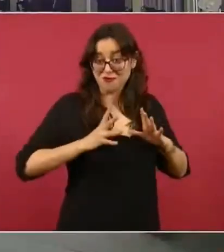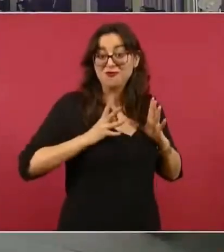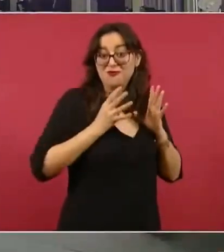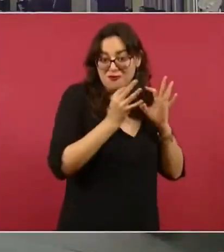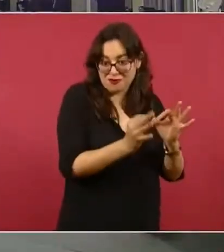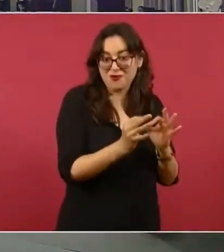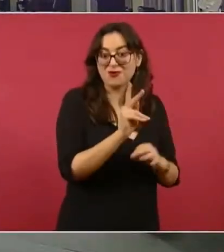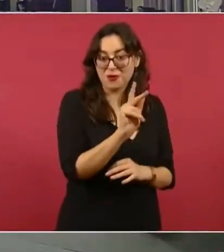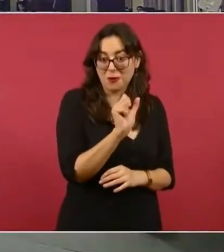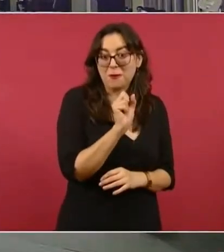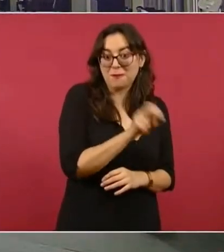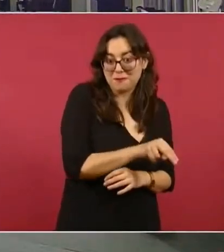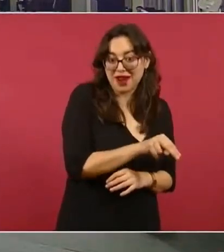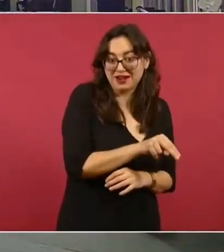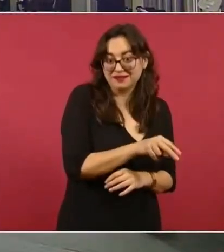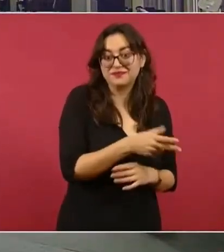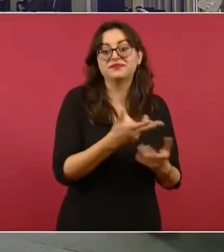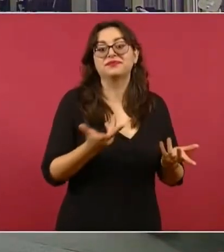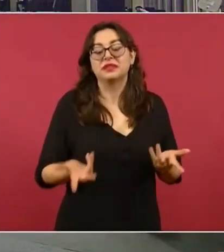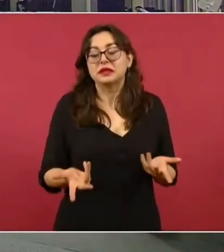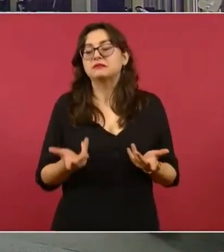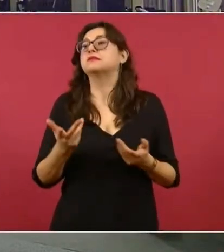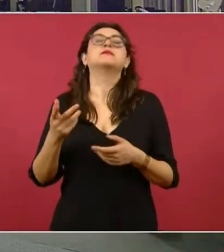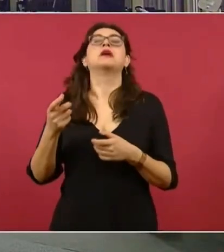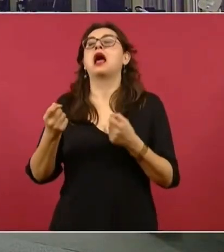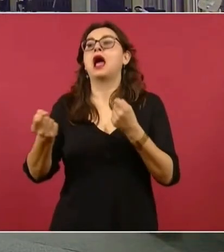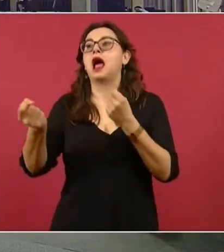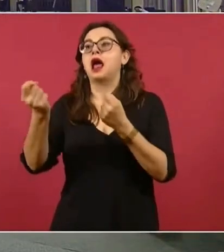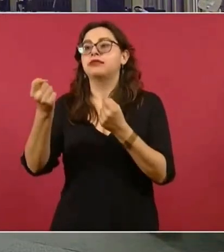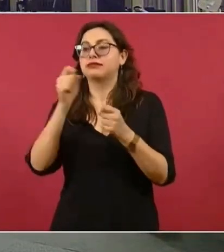y hay maestros votando por el PAN,